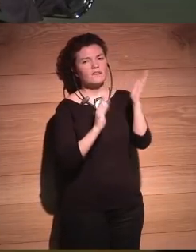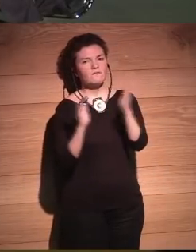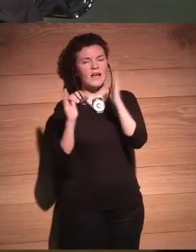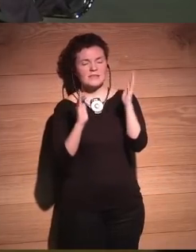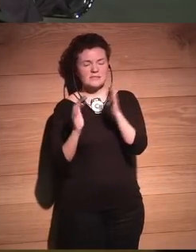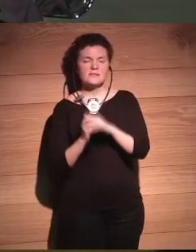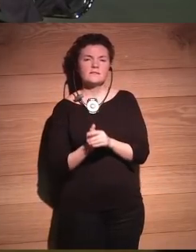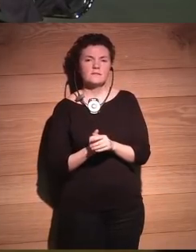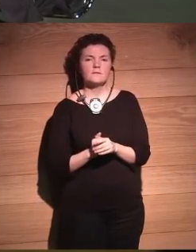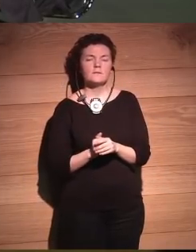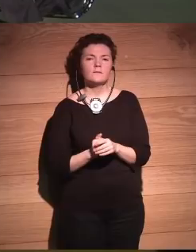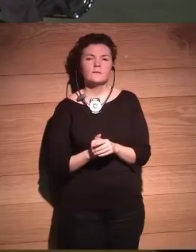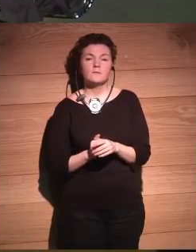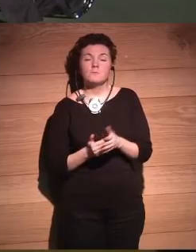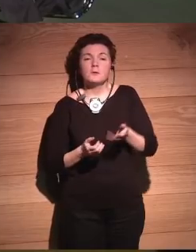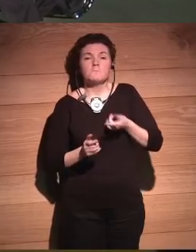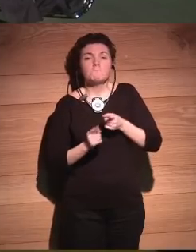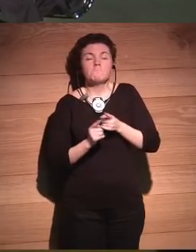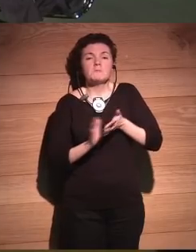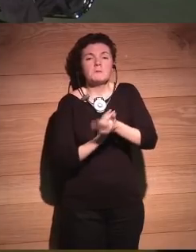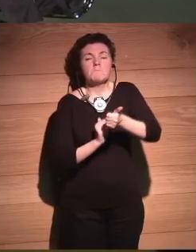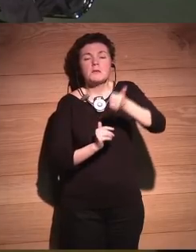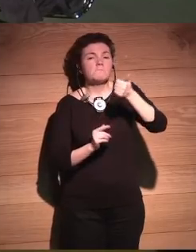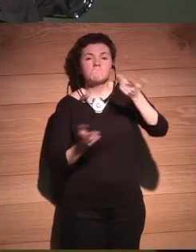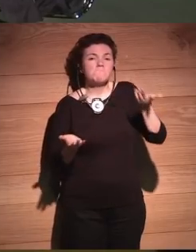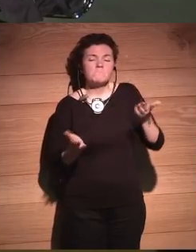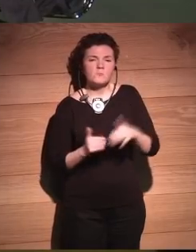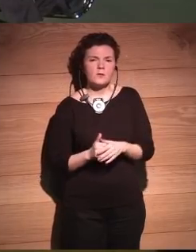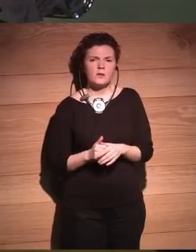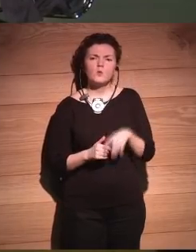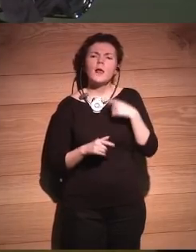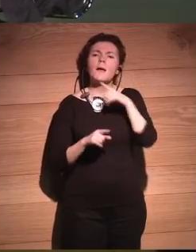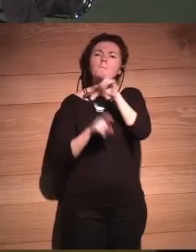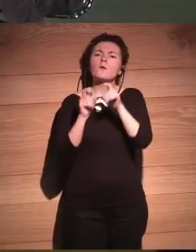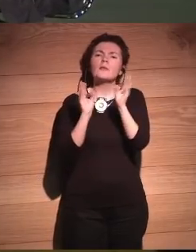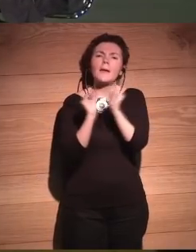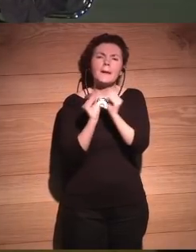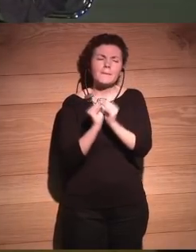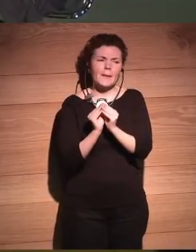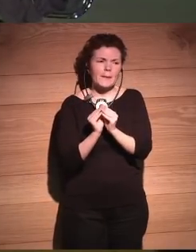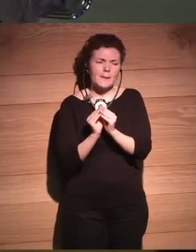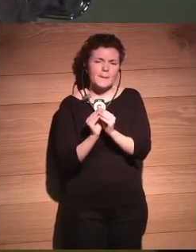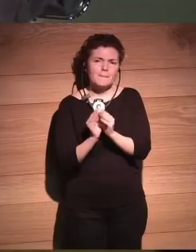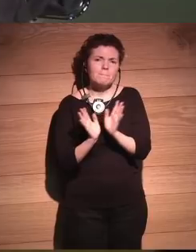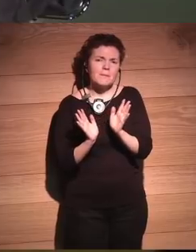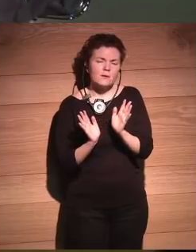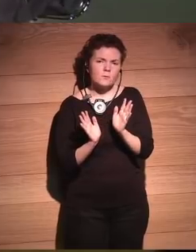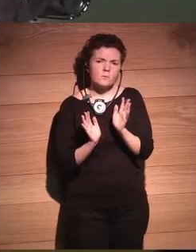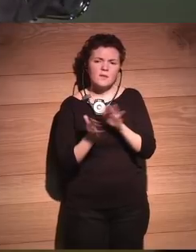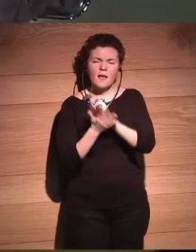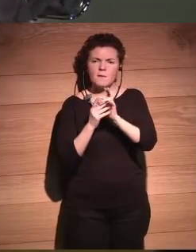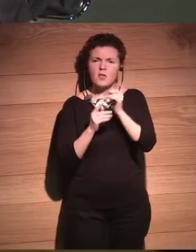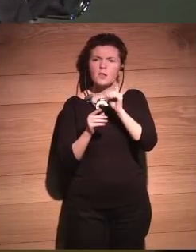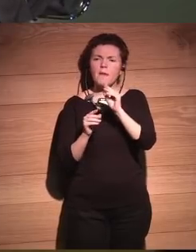verdad. No tengo nada más que decir en ese sentido. Una pregunta breve hay allí, pero bueno, ha hablado